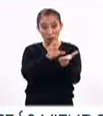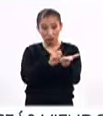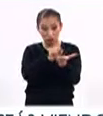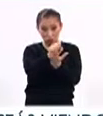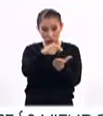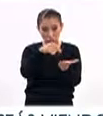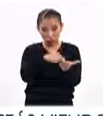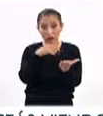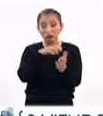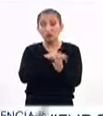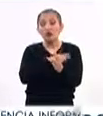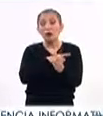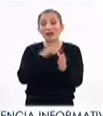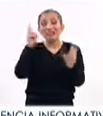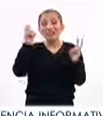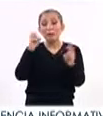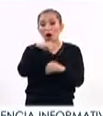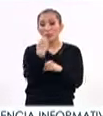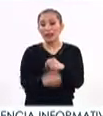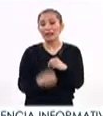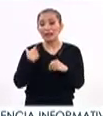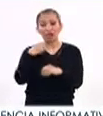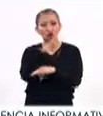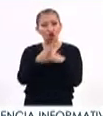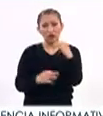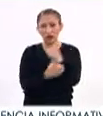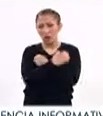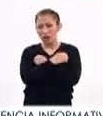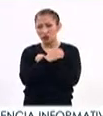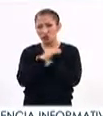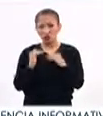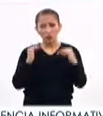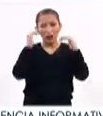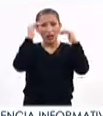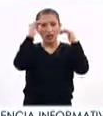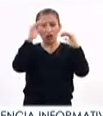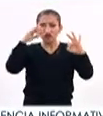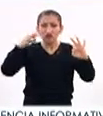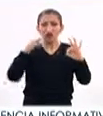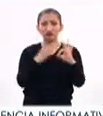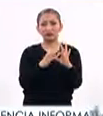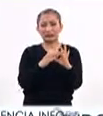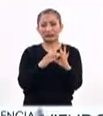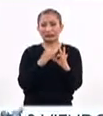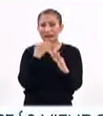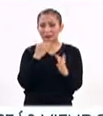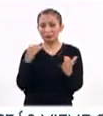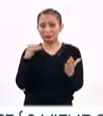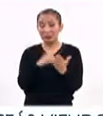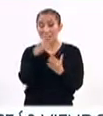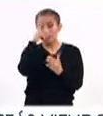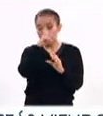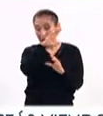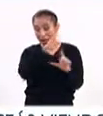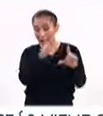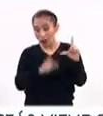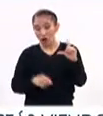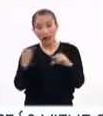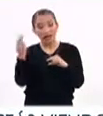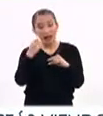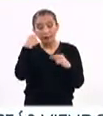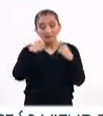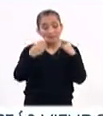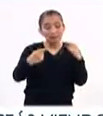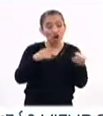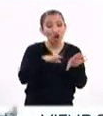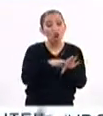constitucional relativa a la obligatoriedad y universalización de la educación superior alcance su concreción en todo el país, será necesario acordar